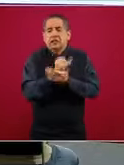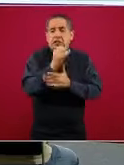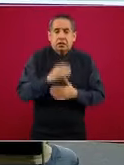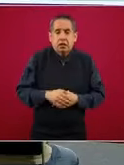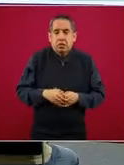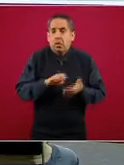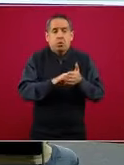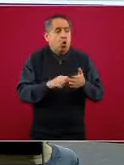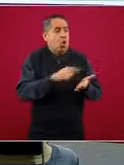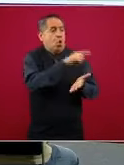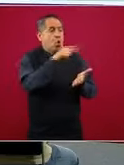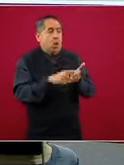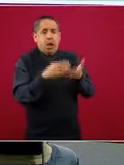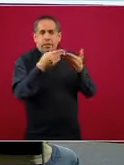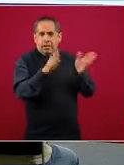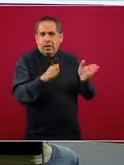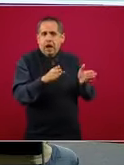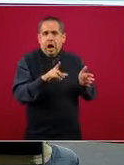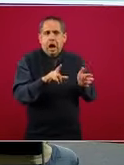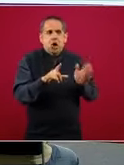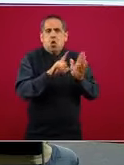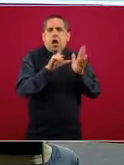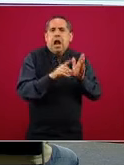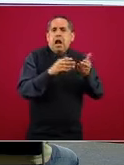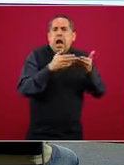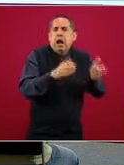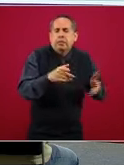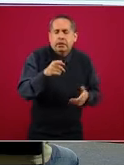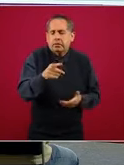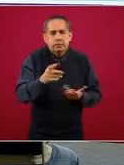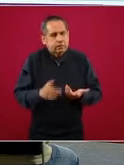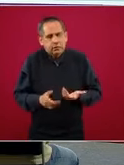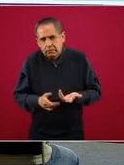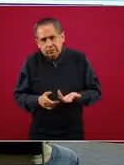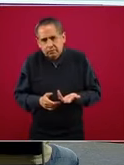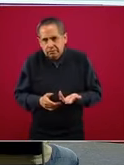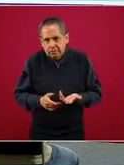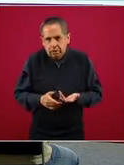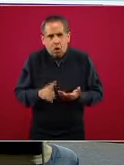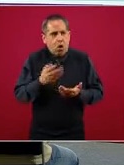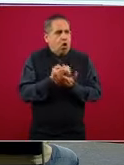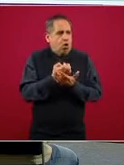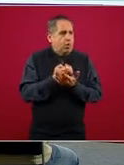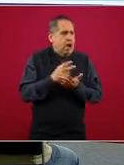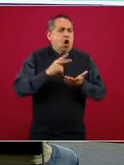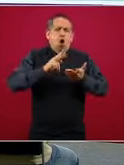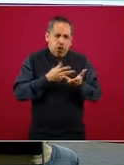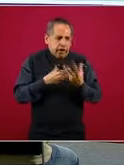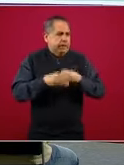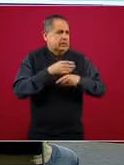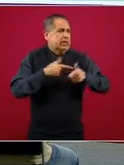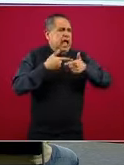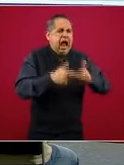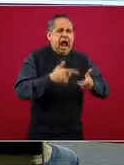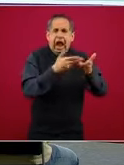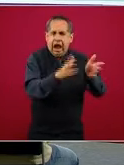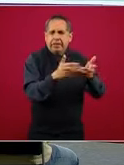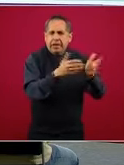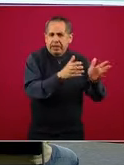de los establecimientos comerciales, la apertura de las actividades económicas